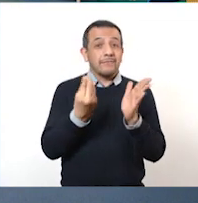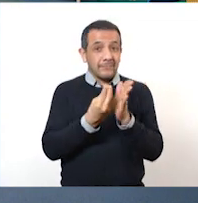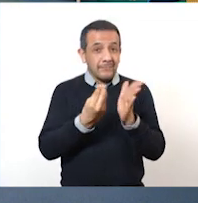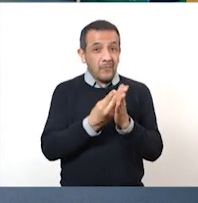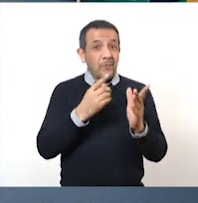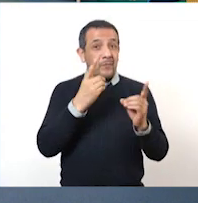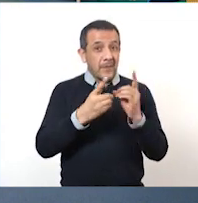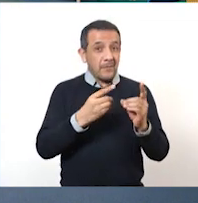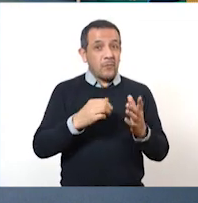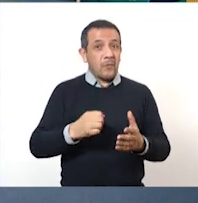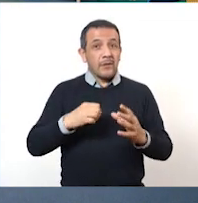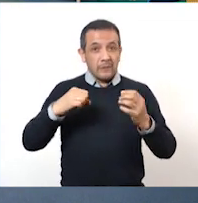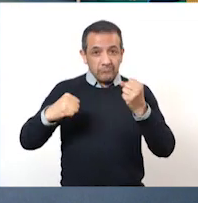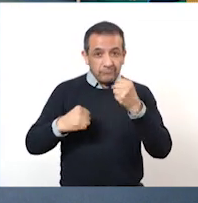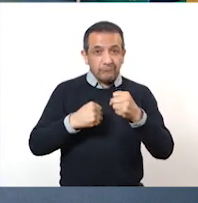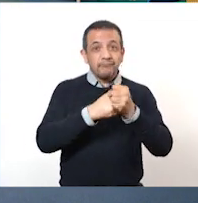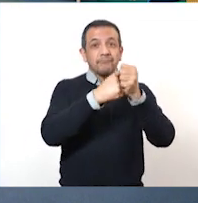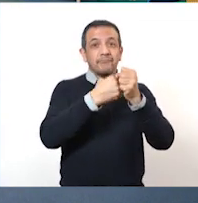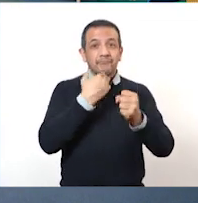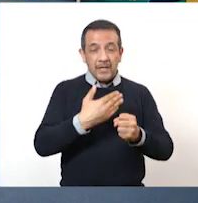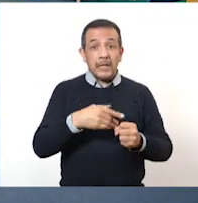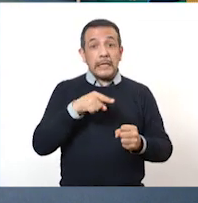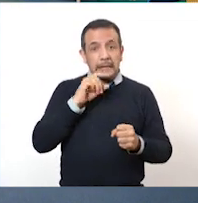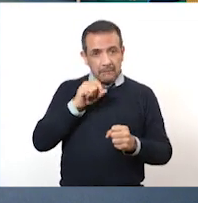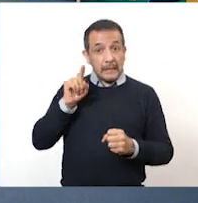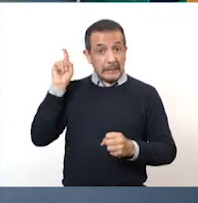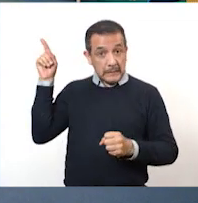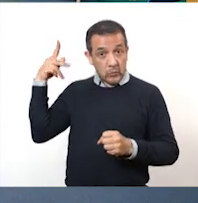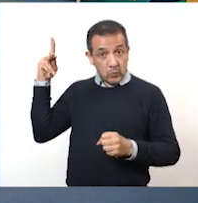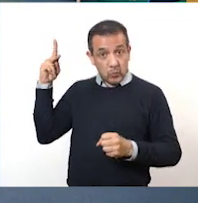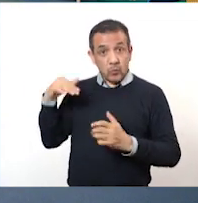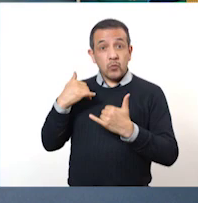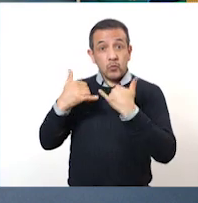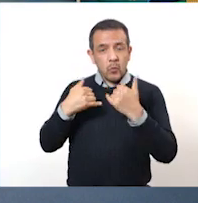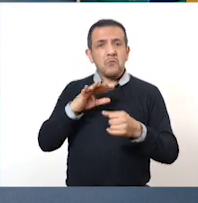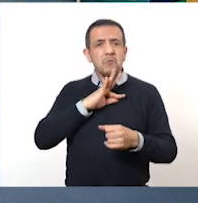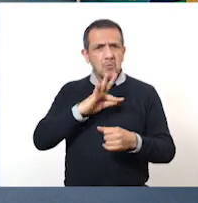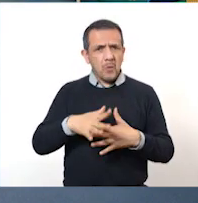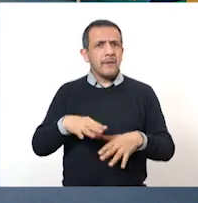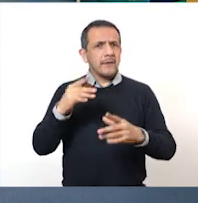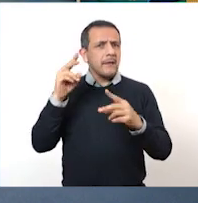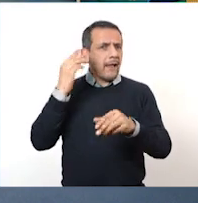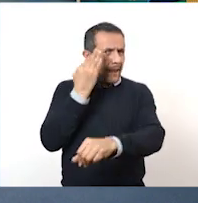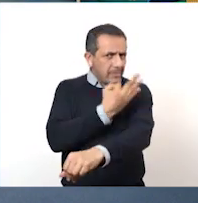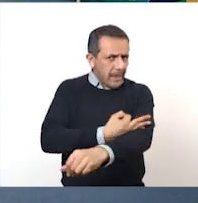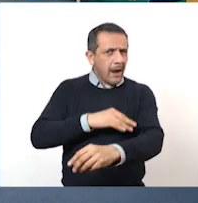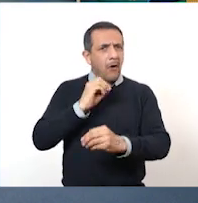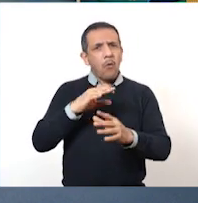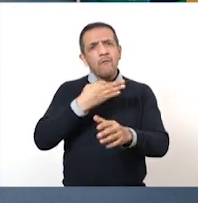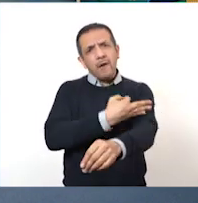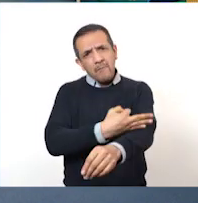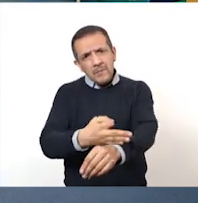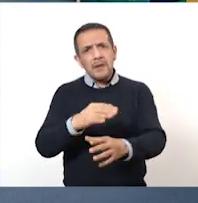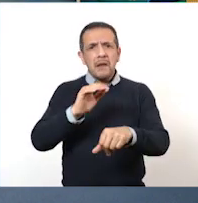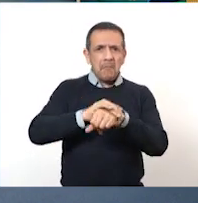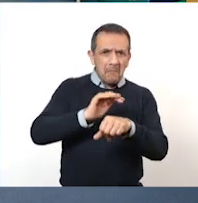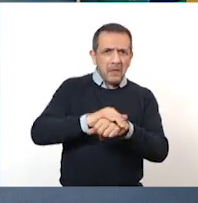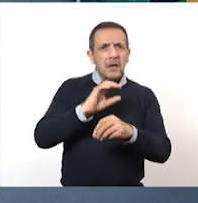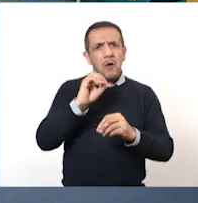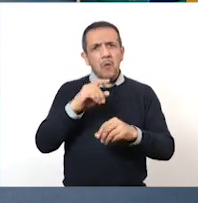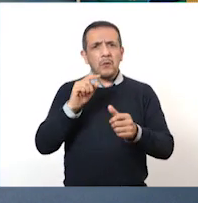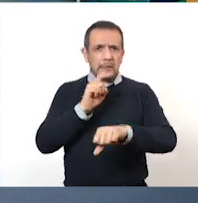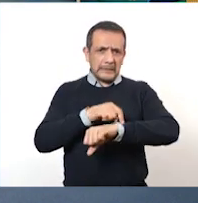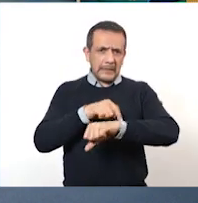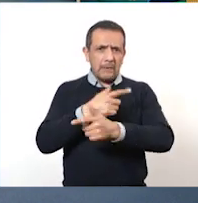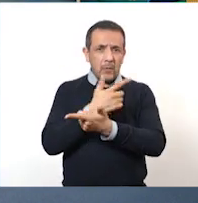física. Claro. Además de que es una buena opción de juegos para realizarlos por las tardes o tiempos libres en familia y con amigos.